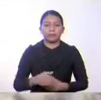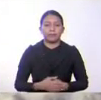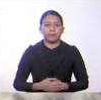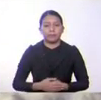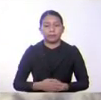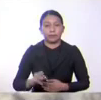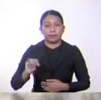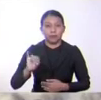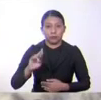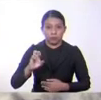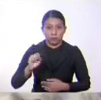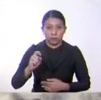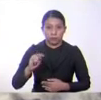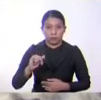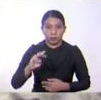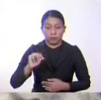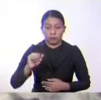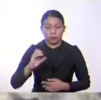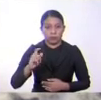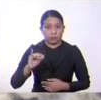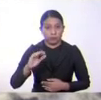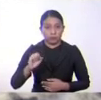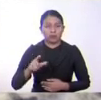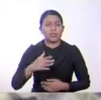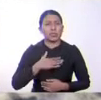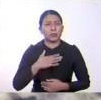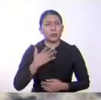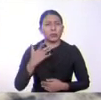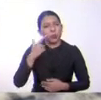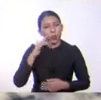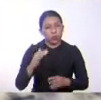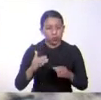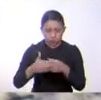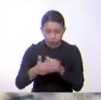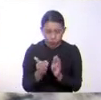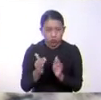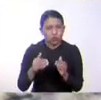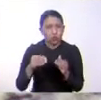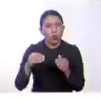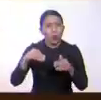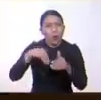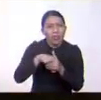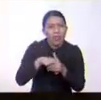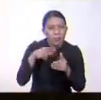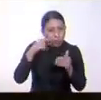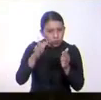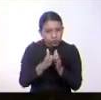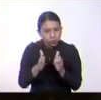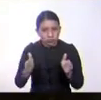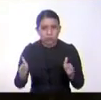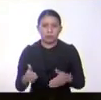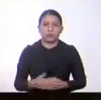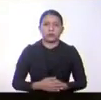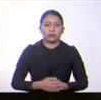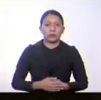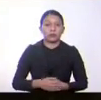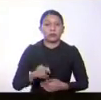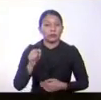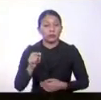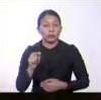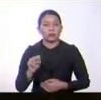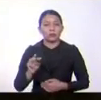meristemáticas además están densamente empaquetadas, sin dejar mucho espacio. El meristemo